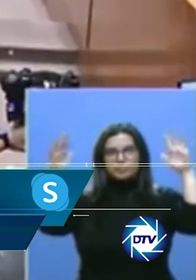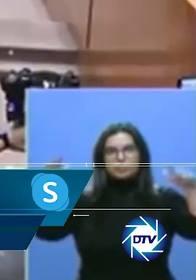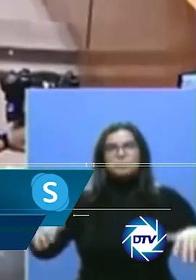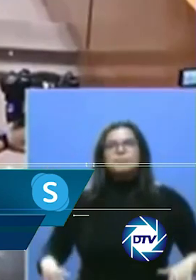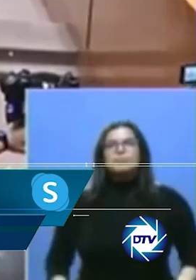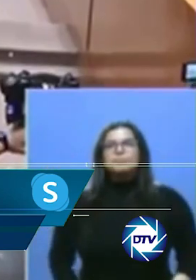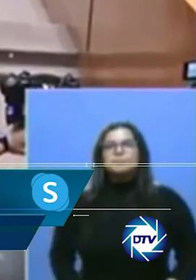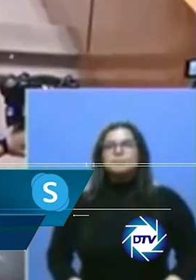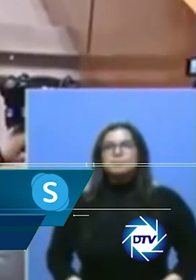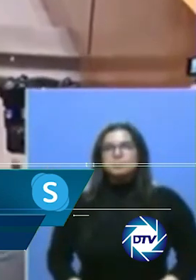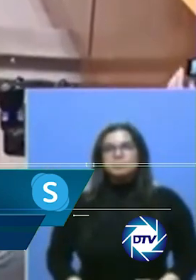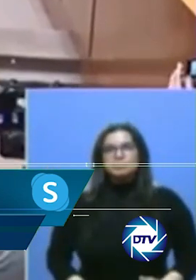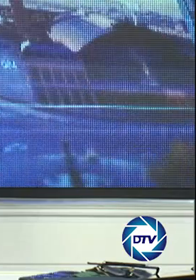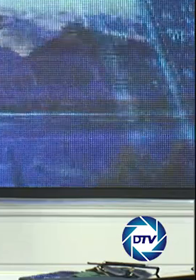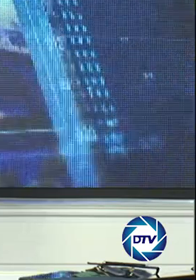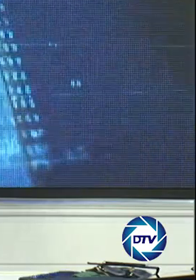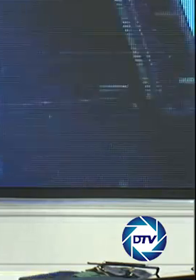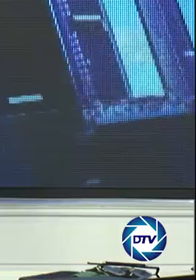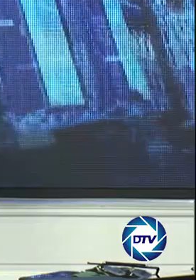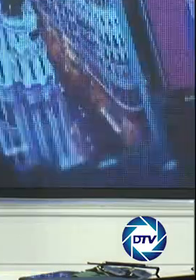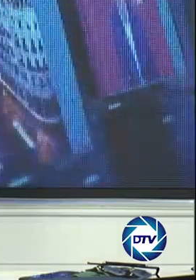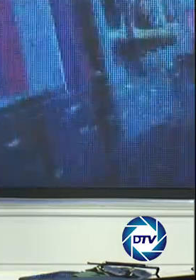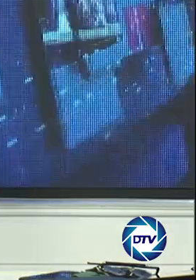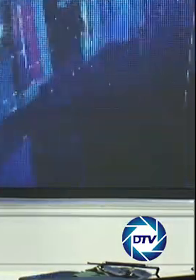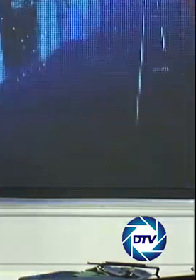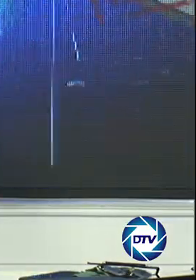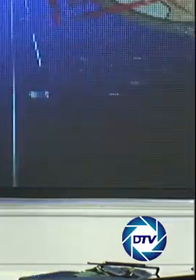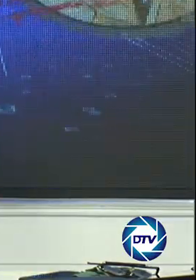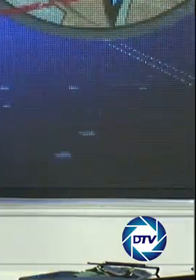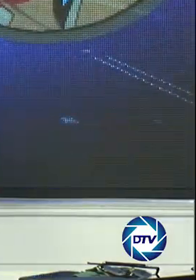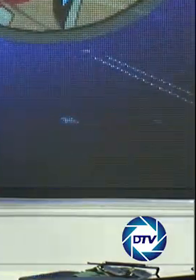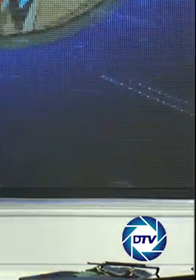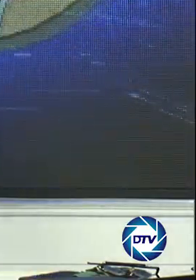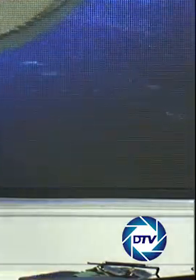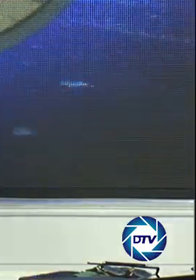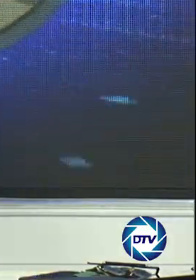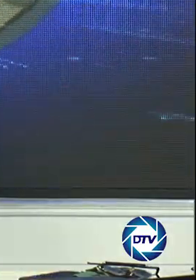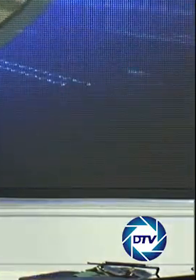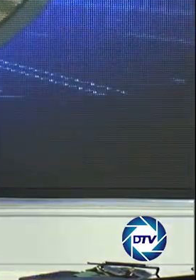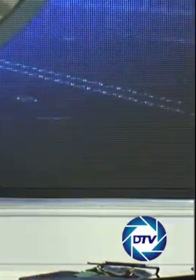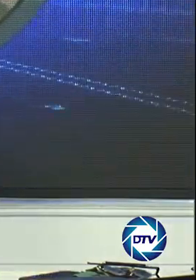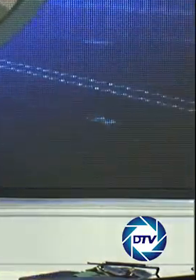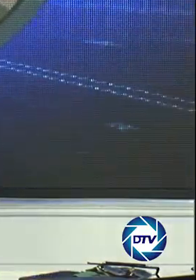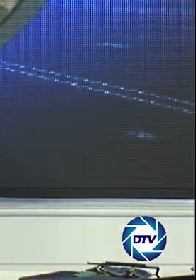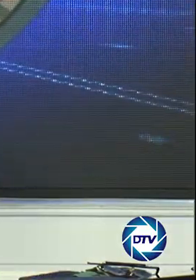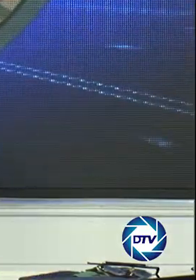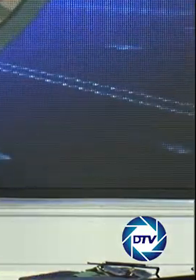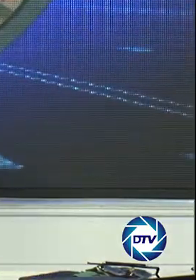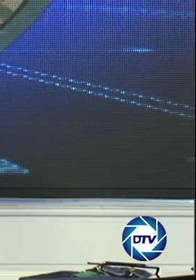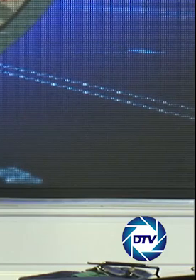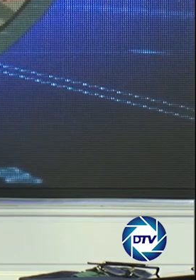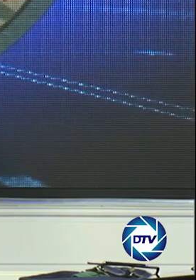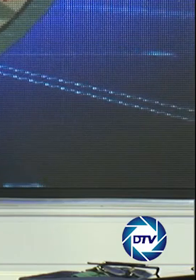de castilla entenderá el electorado del partido popular aún feijóo que prefiere acercarse a un peso que hoy por hoy